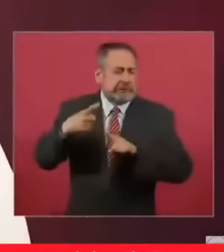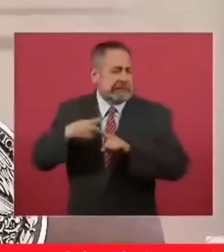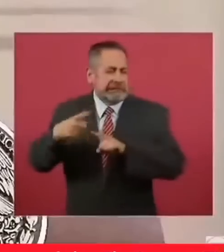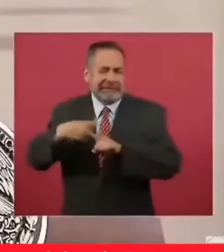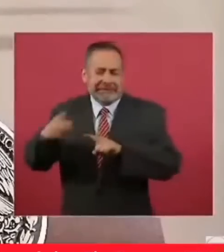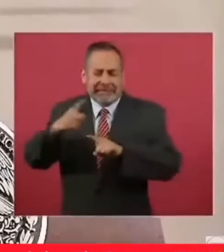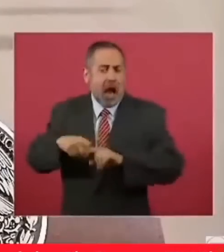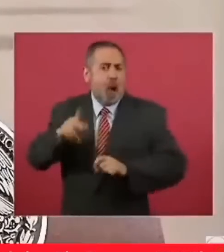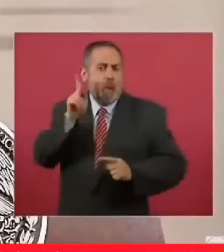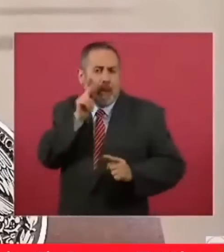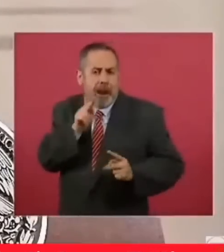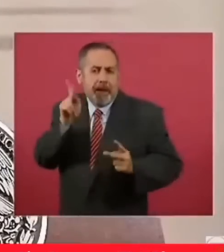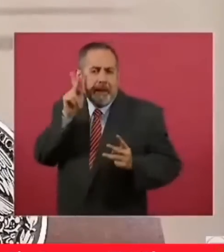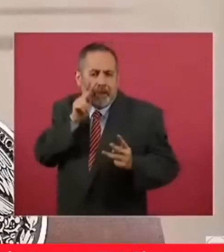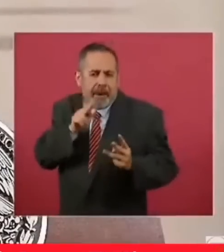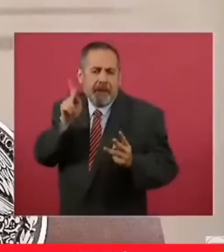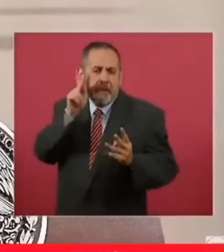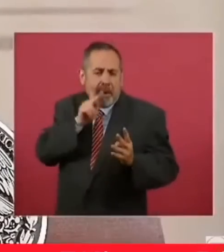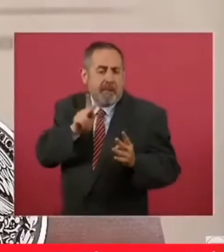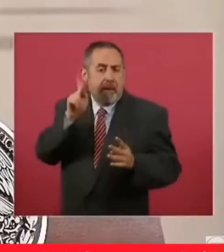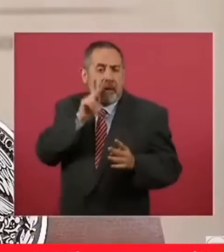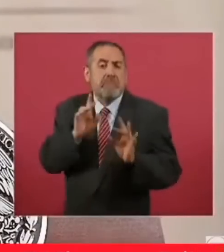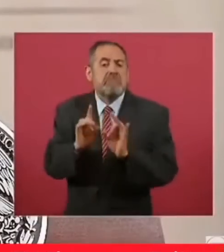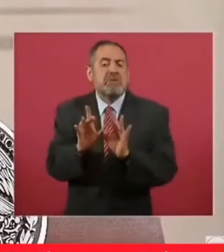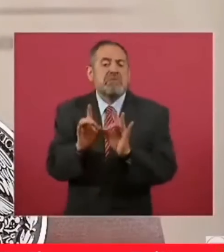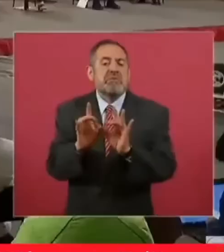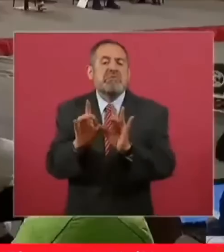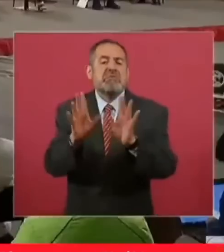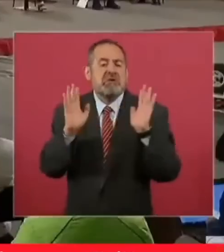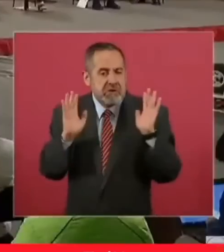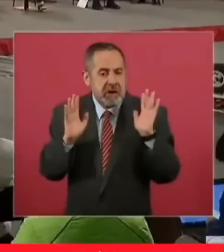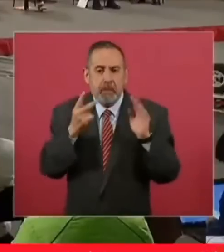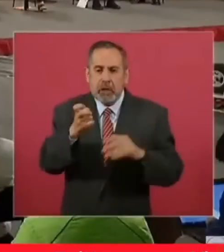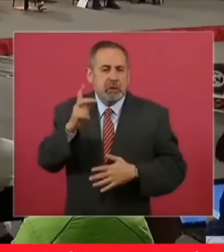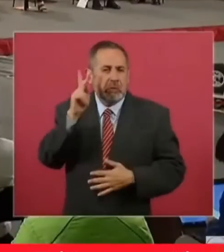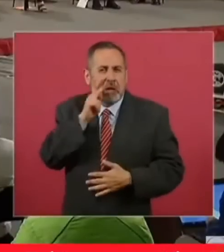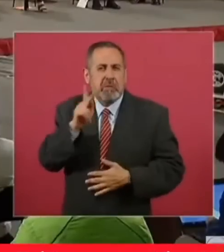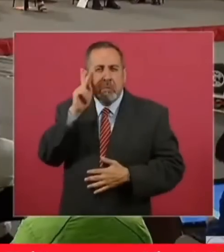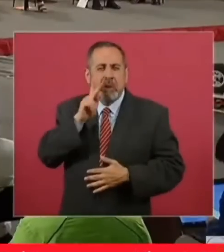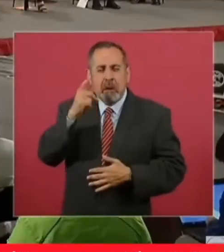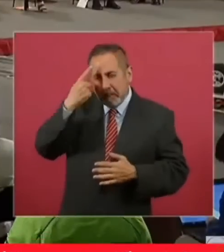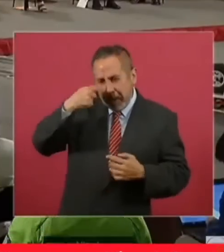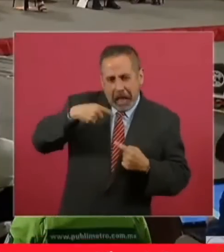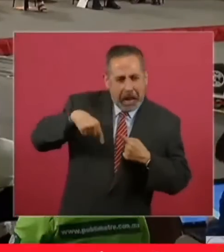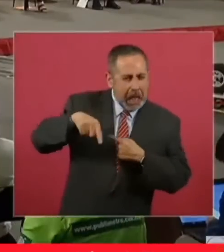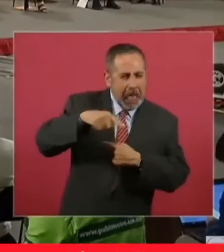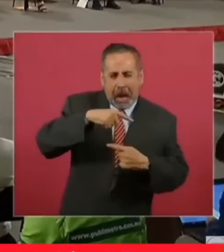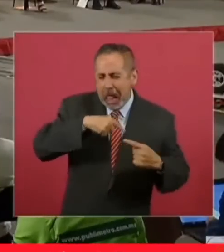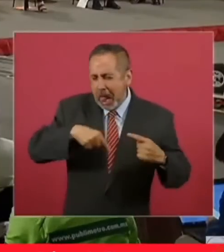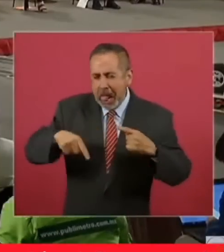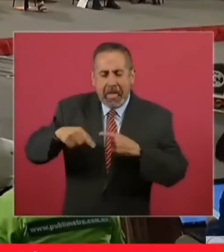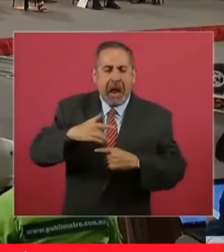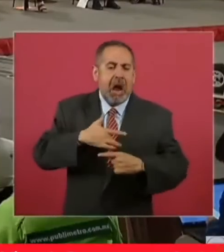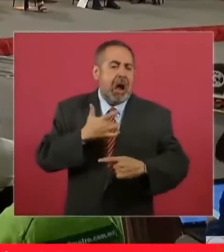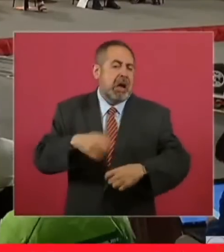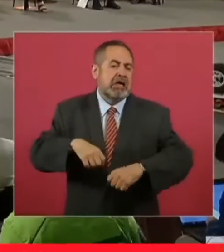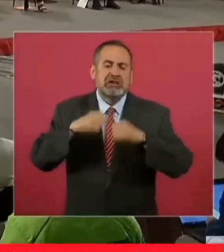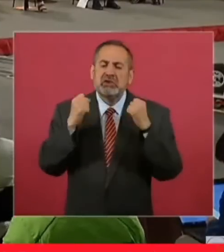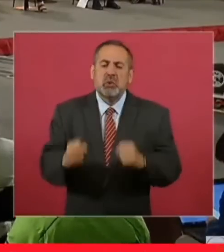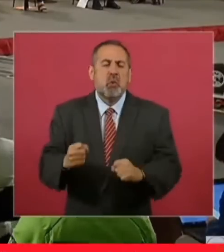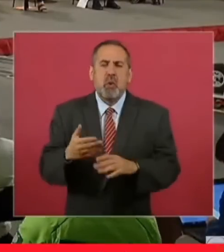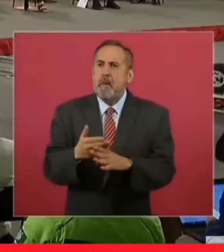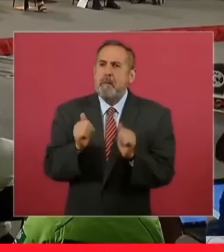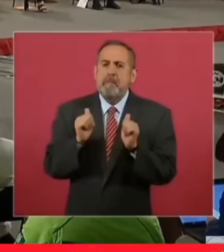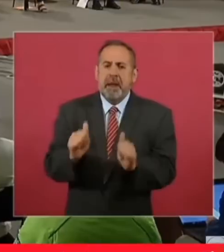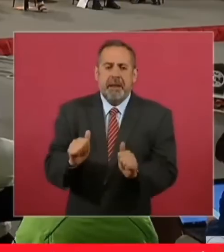las condiciones a las cuales pudiera enfrentarse el tren en la distinta ruta para que podamos prevenir y